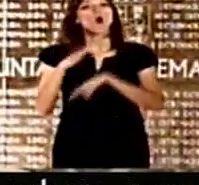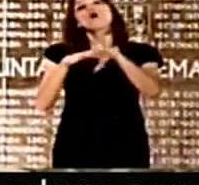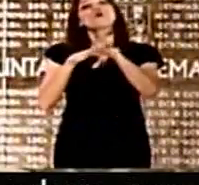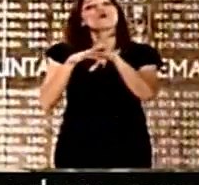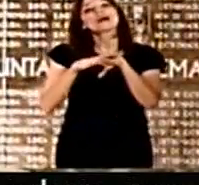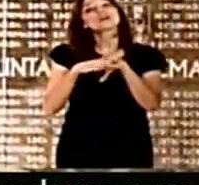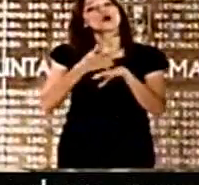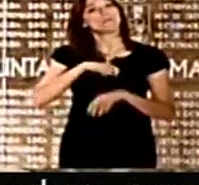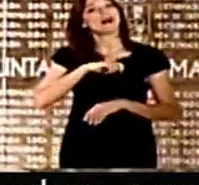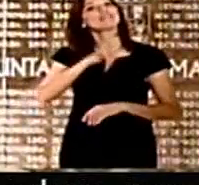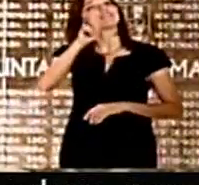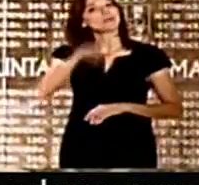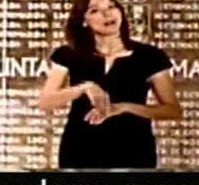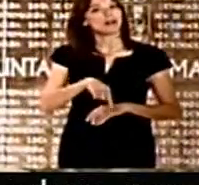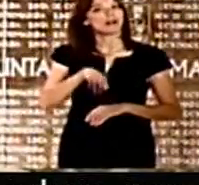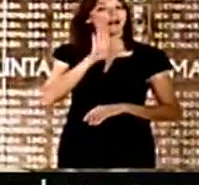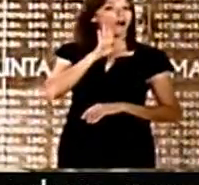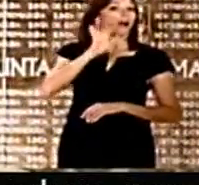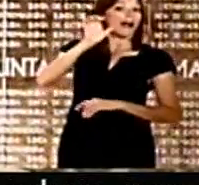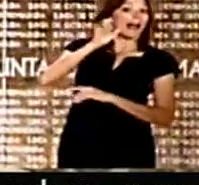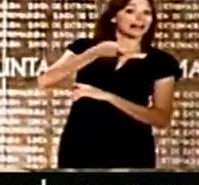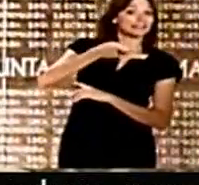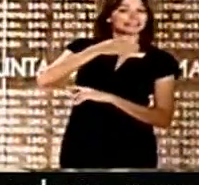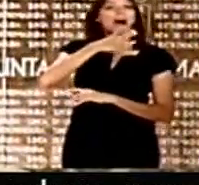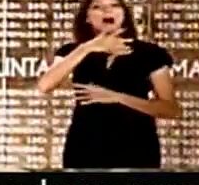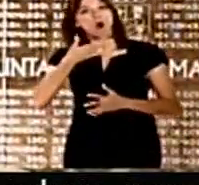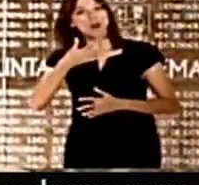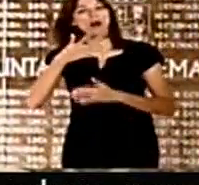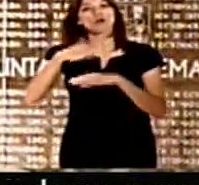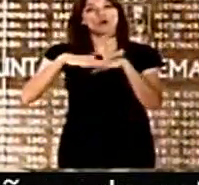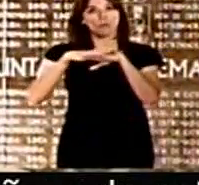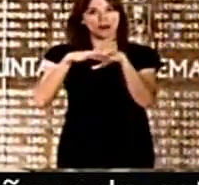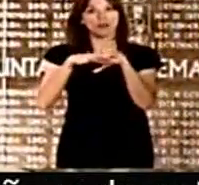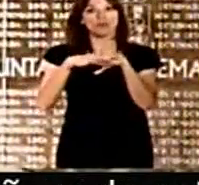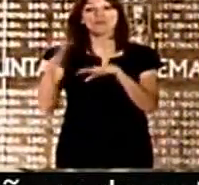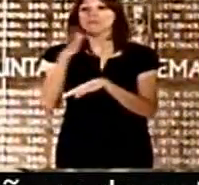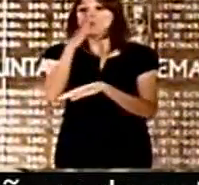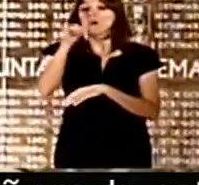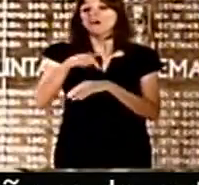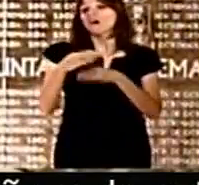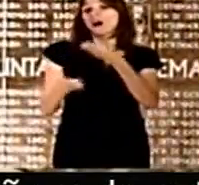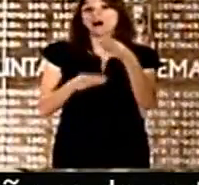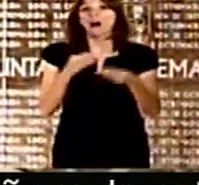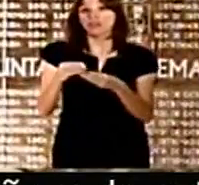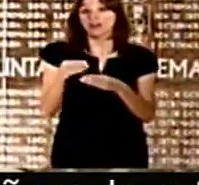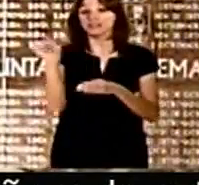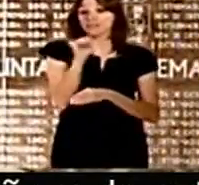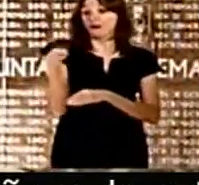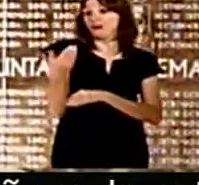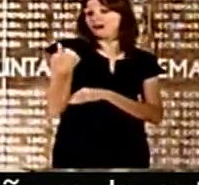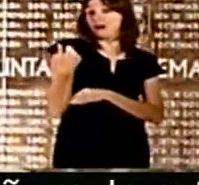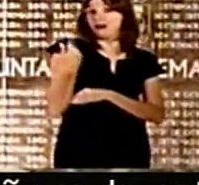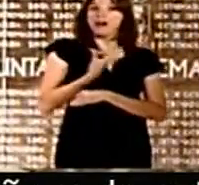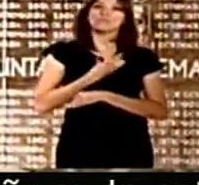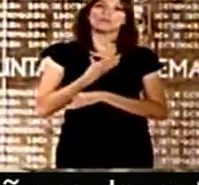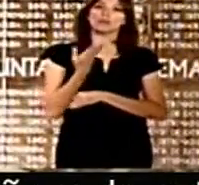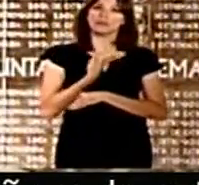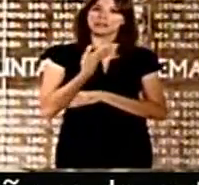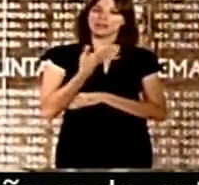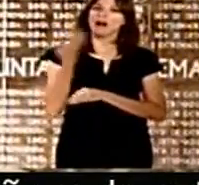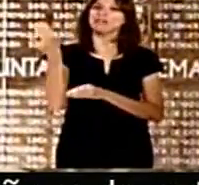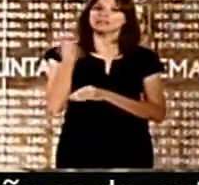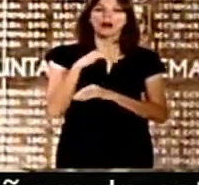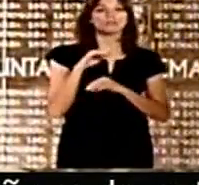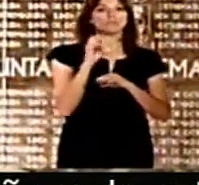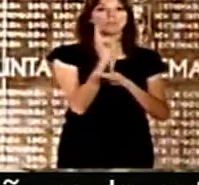Gobierno de España y de este. Lo que estamos haciendo hoy es lo que ya hizo hace unas semanas el Ayuntamiento de Plasencia cuando pasó por pleno